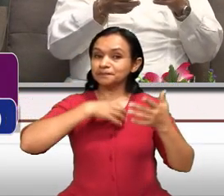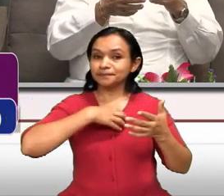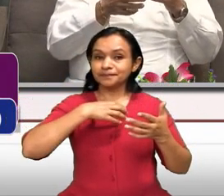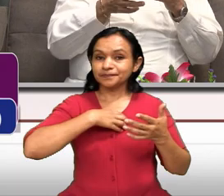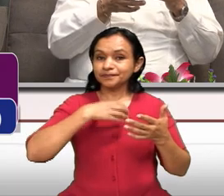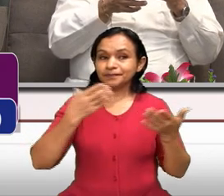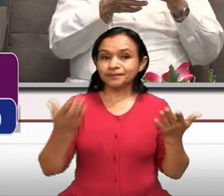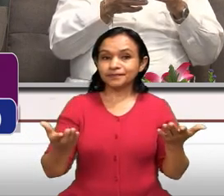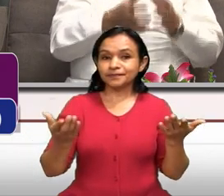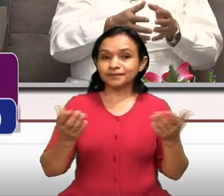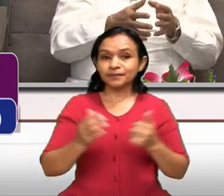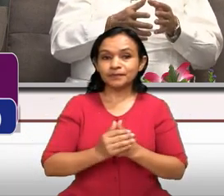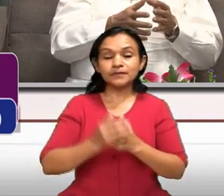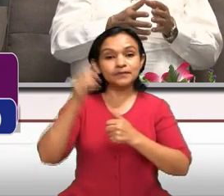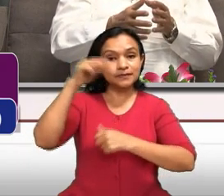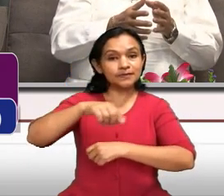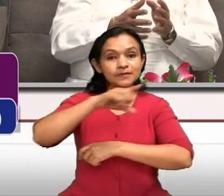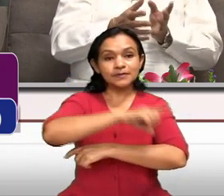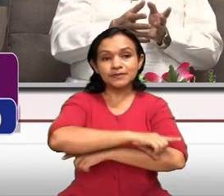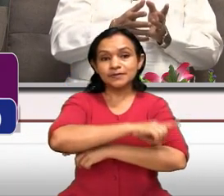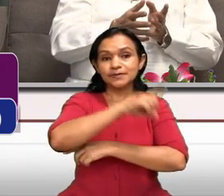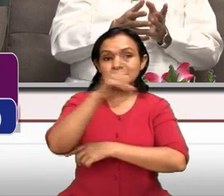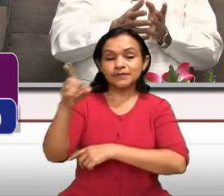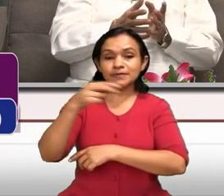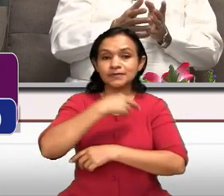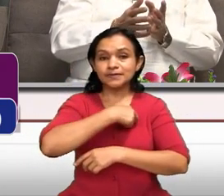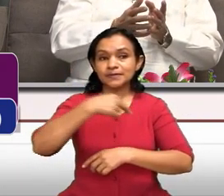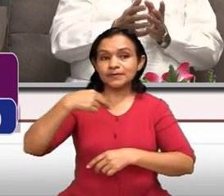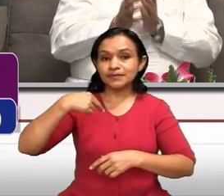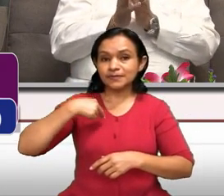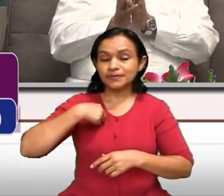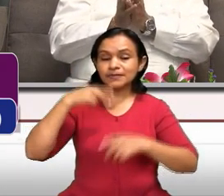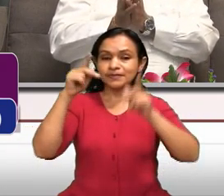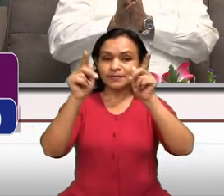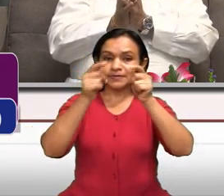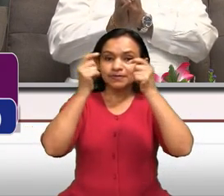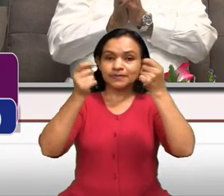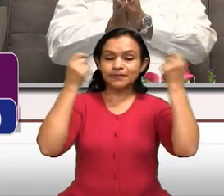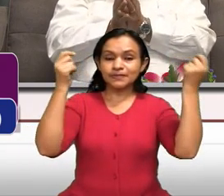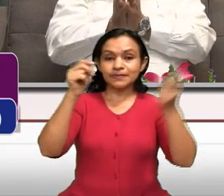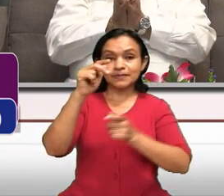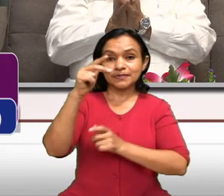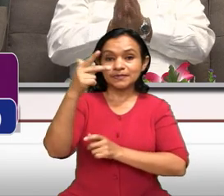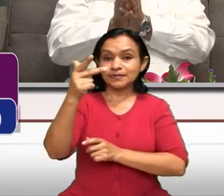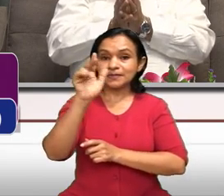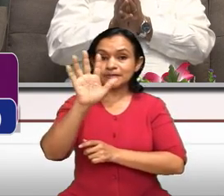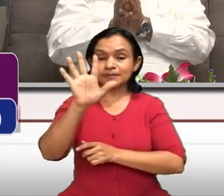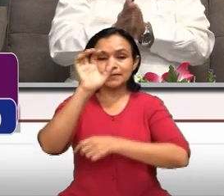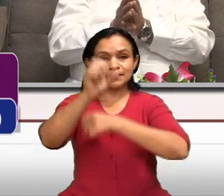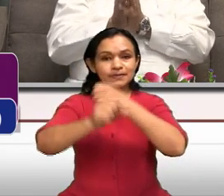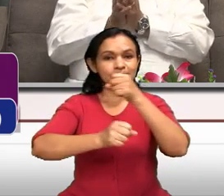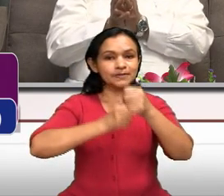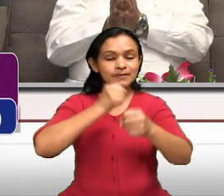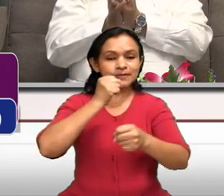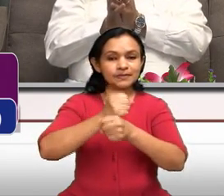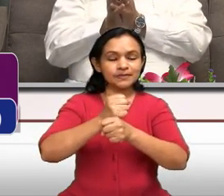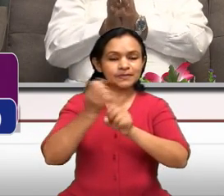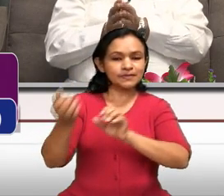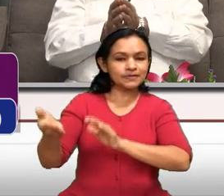que hoy estamos celebrando sus 85 años de tránsito